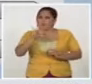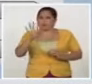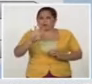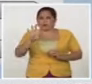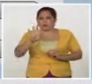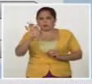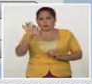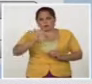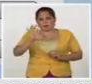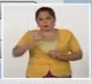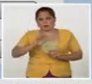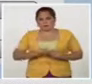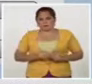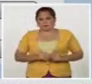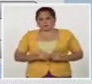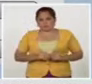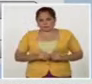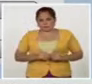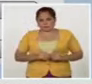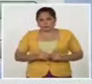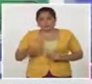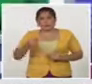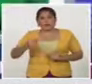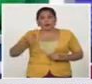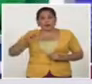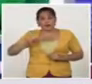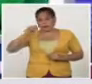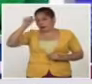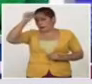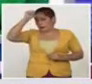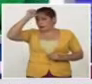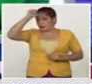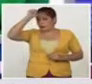2,44%. En el día la India aporta el